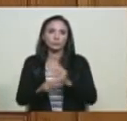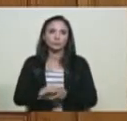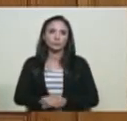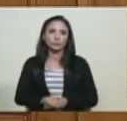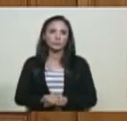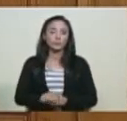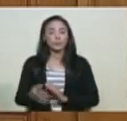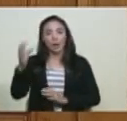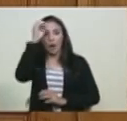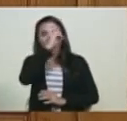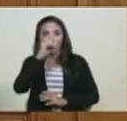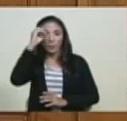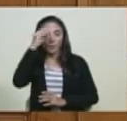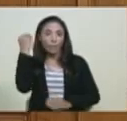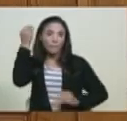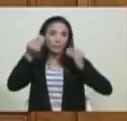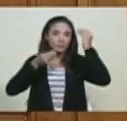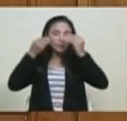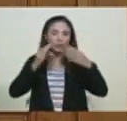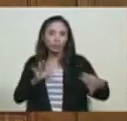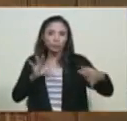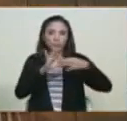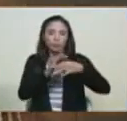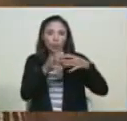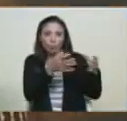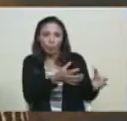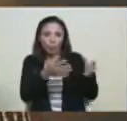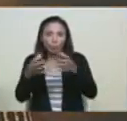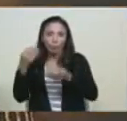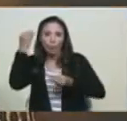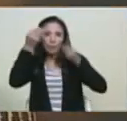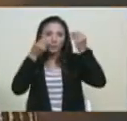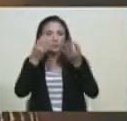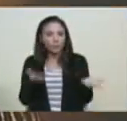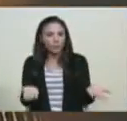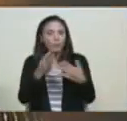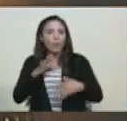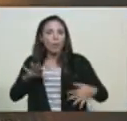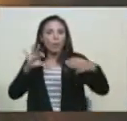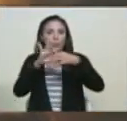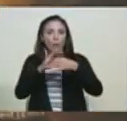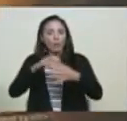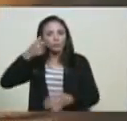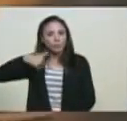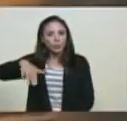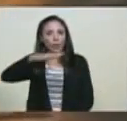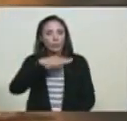La opinión de unos, la opinión de otros. Yo llamo a la Unión Nacional, sí,